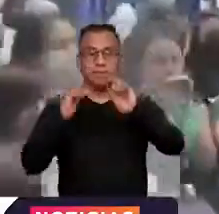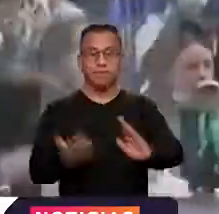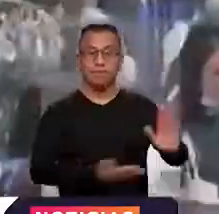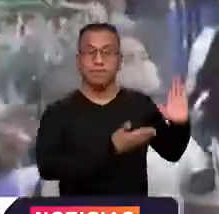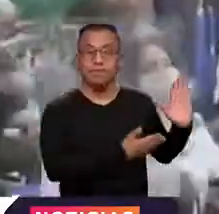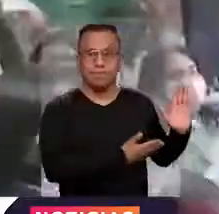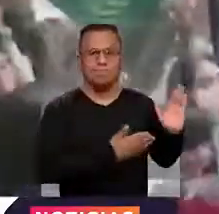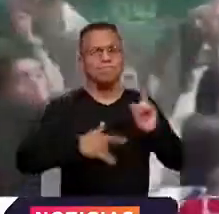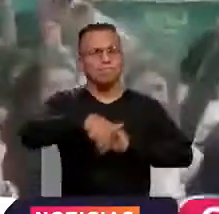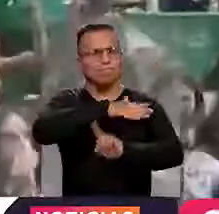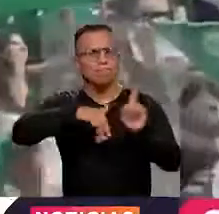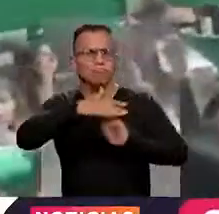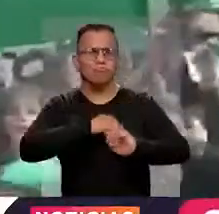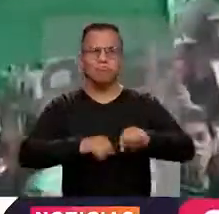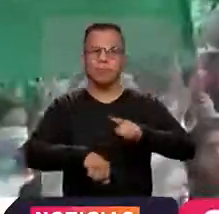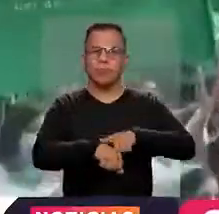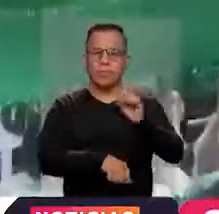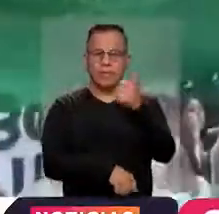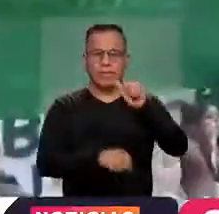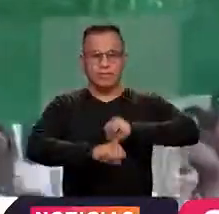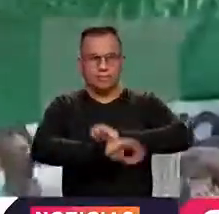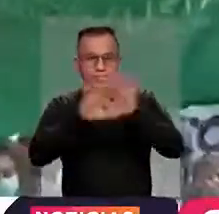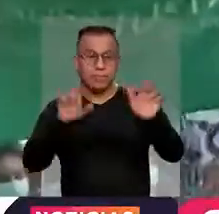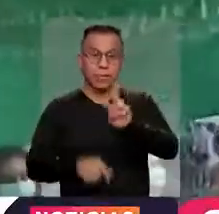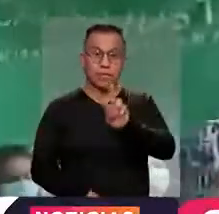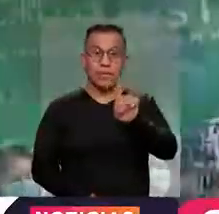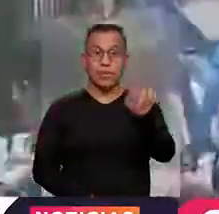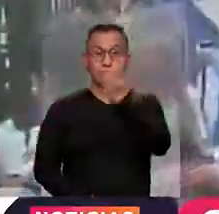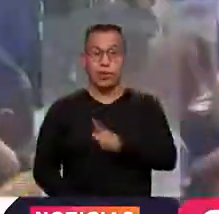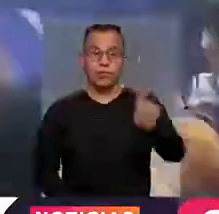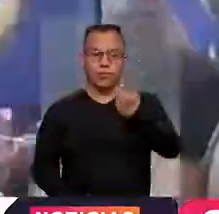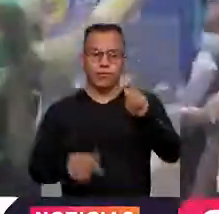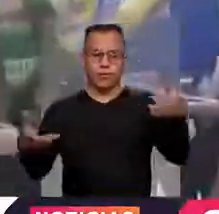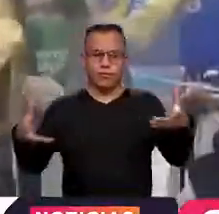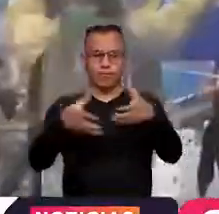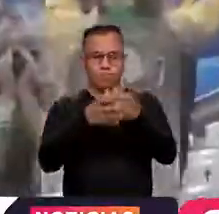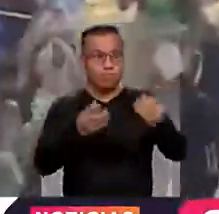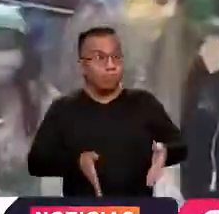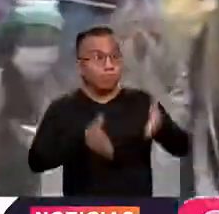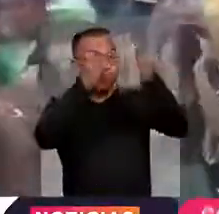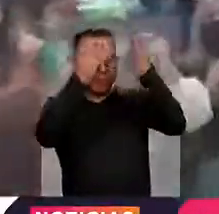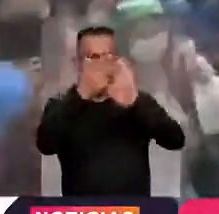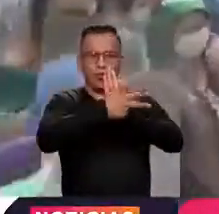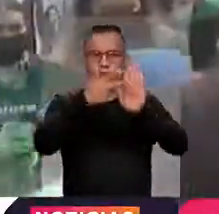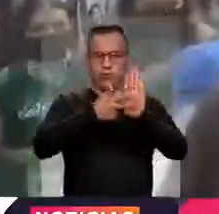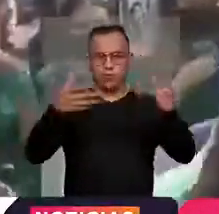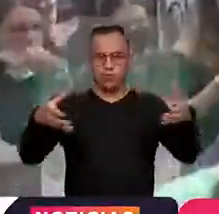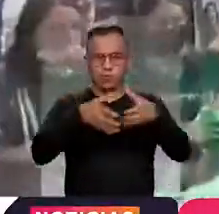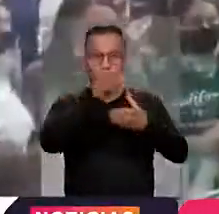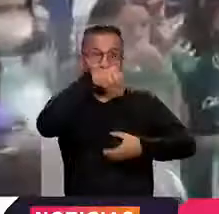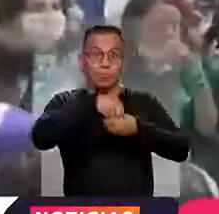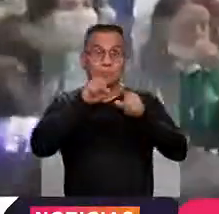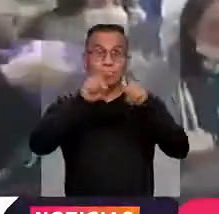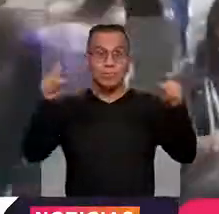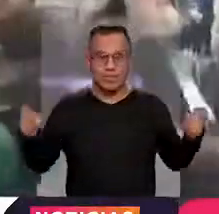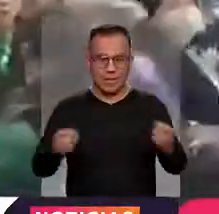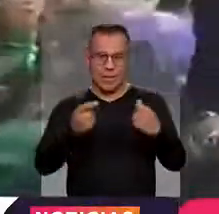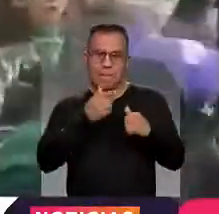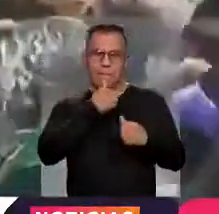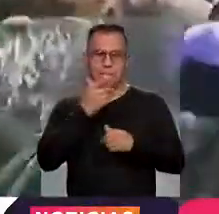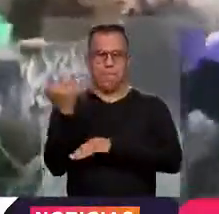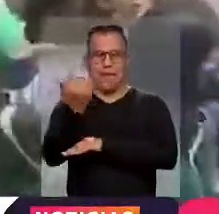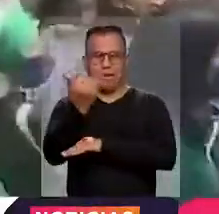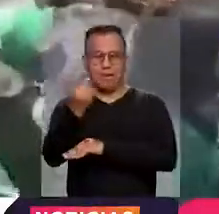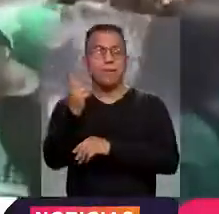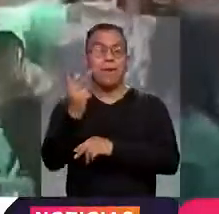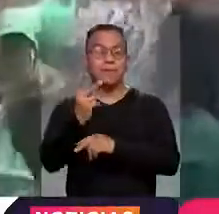Este era el panorama desde las 10 de la mañana de este 21 de febrero frente a la Corte Constitucional. Por un lado, la denominada Marea Verde de Mujeres